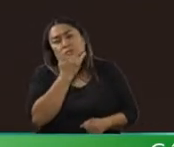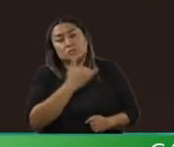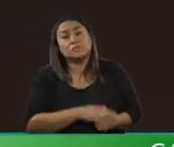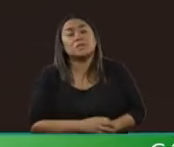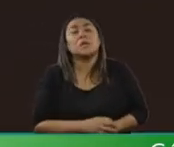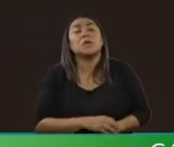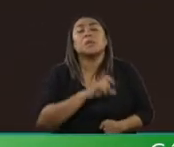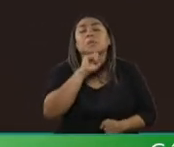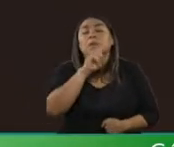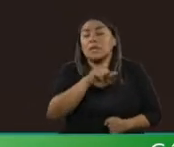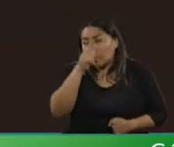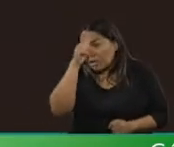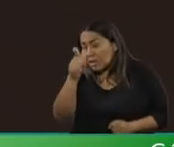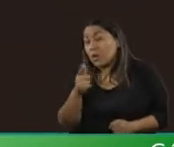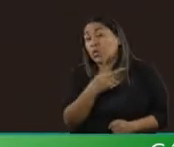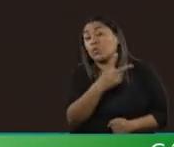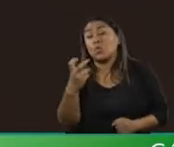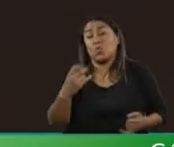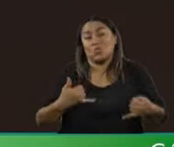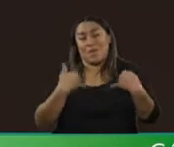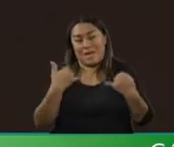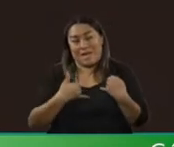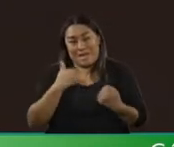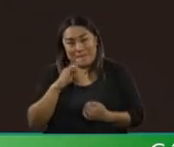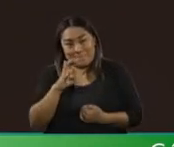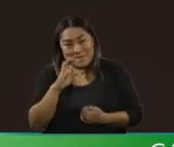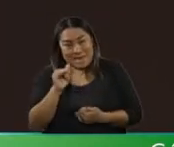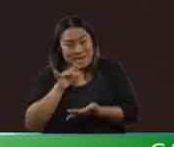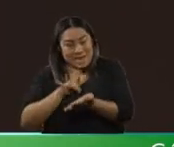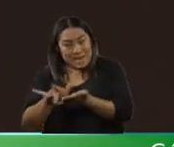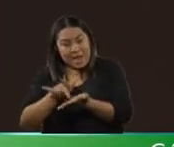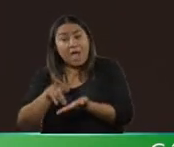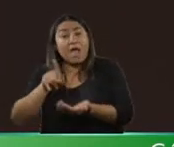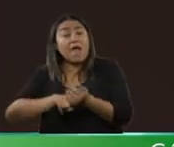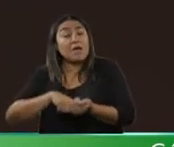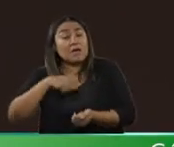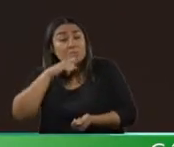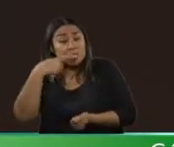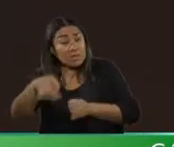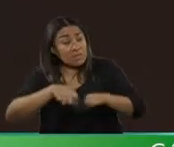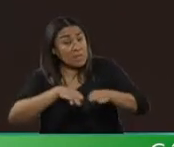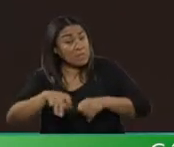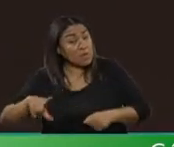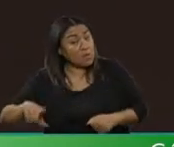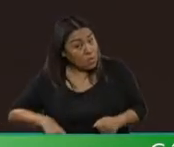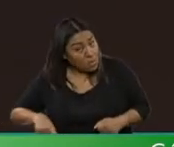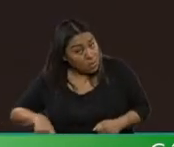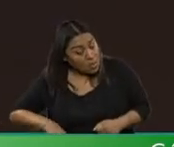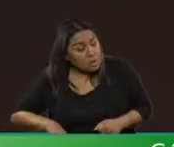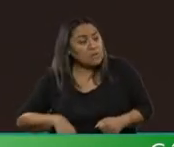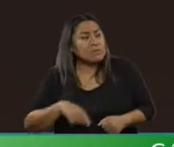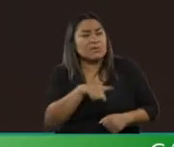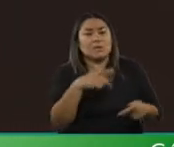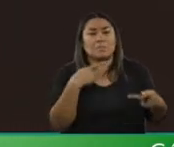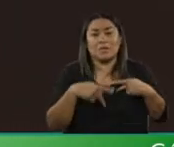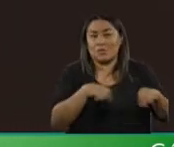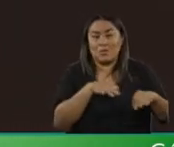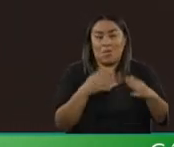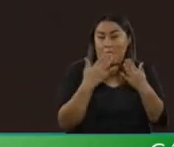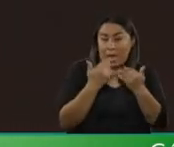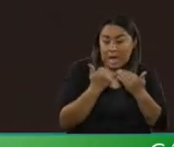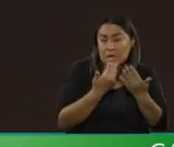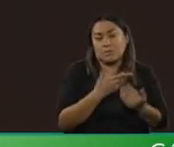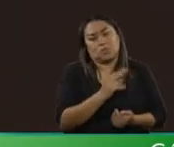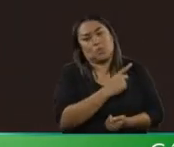Además, se encontró que 200 jóvenes beneficiarios eran servidores públicos, personas que ya no tenían empleo y que